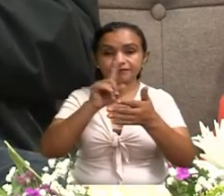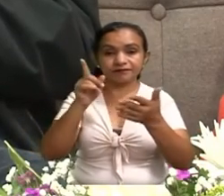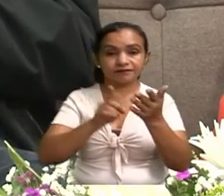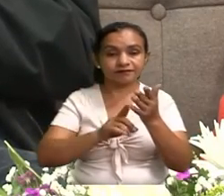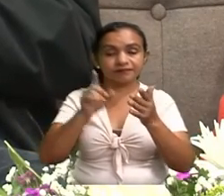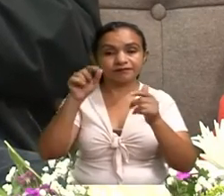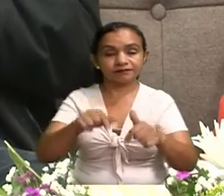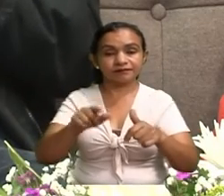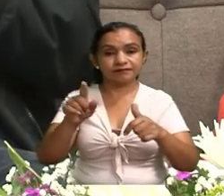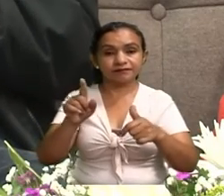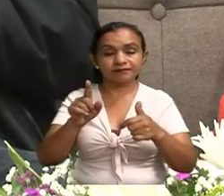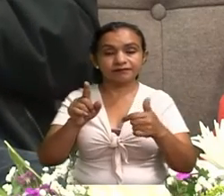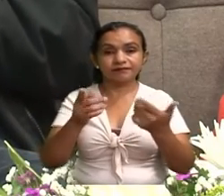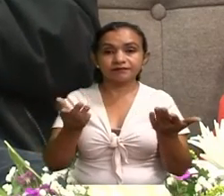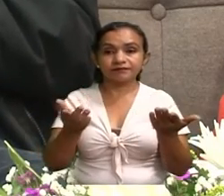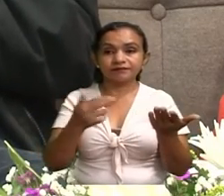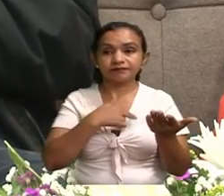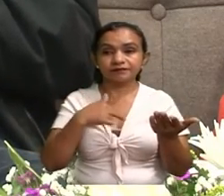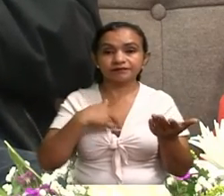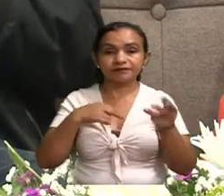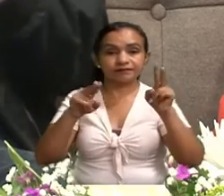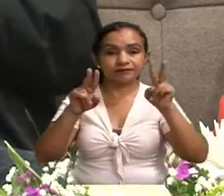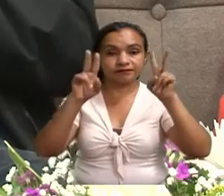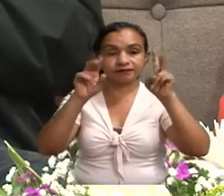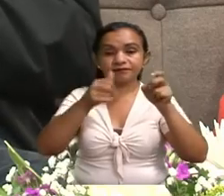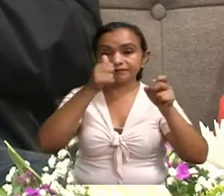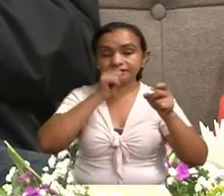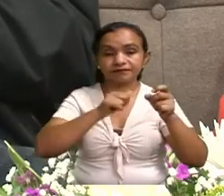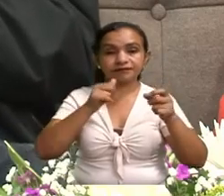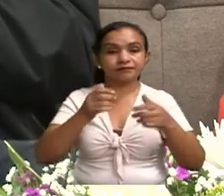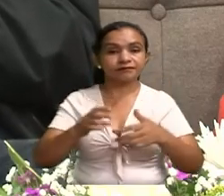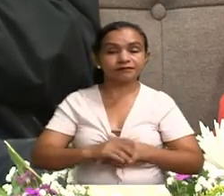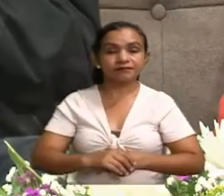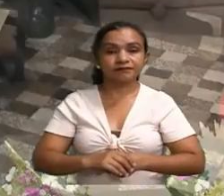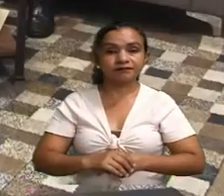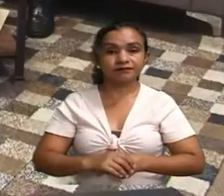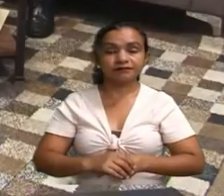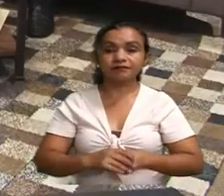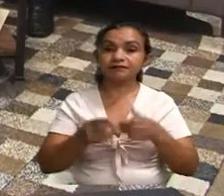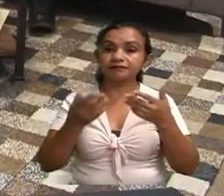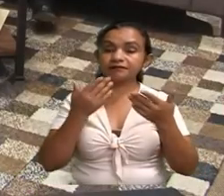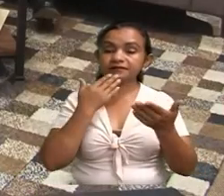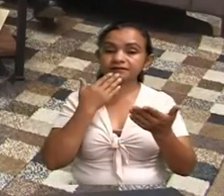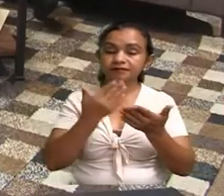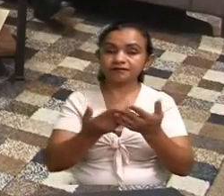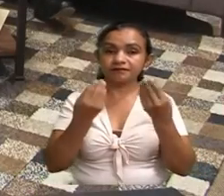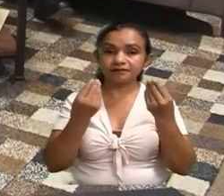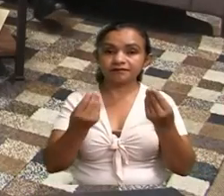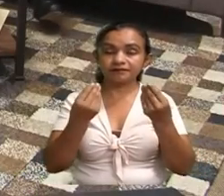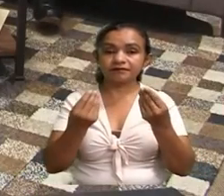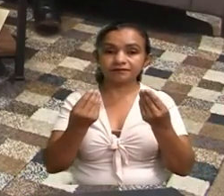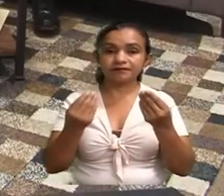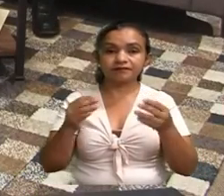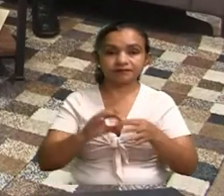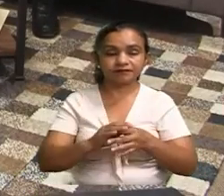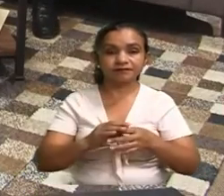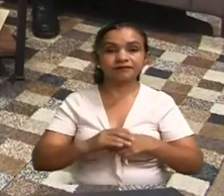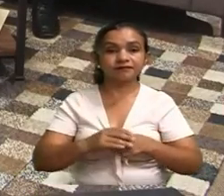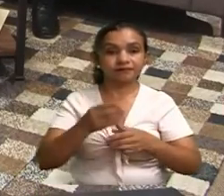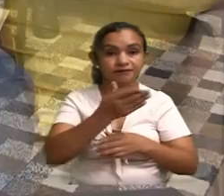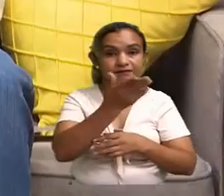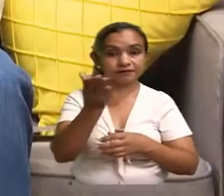como esto, y con en el tema de agua y saneamiento no se queda atrás. Compañero Virgilio, muchísimas gracias por habernos acompañado. Y